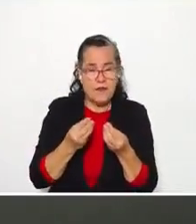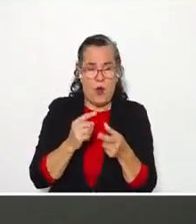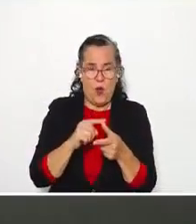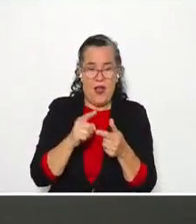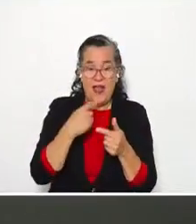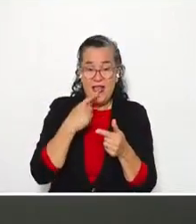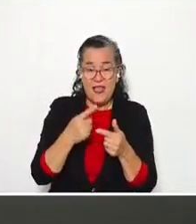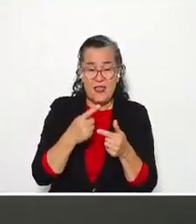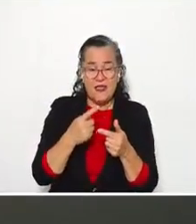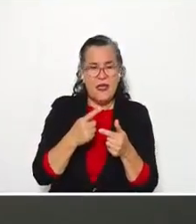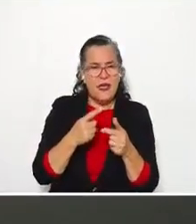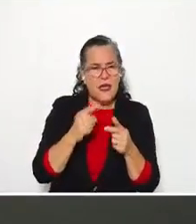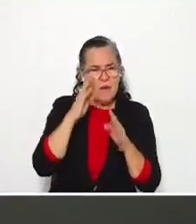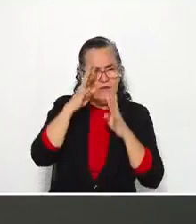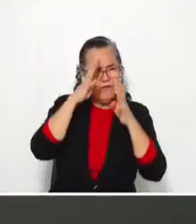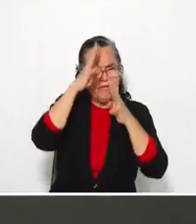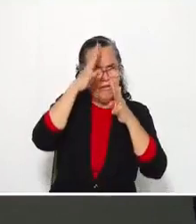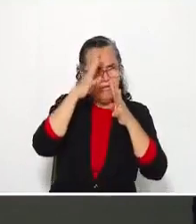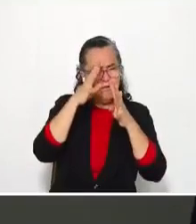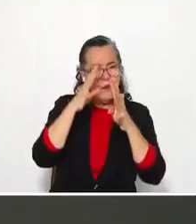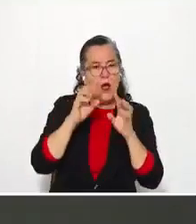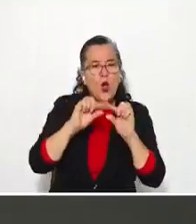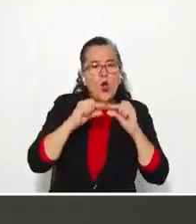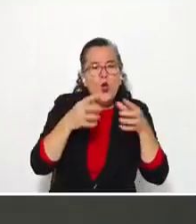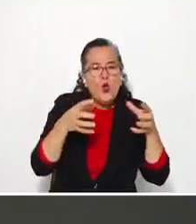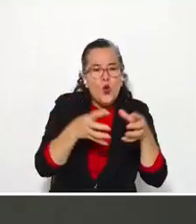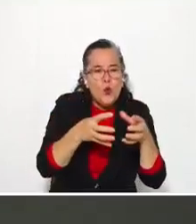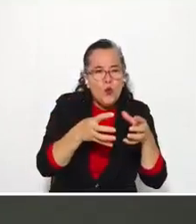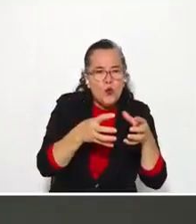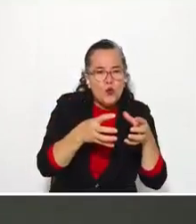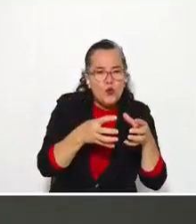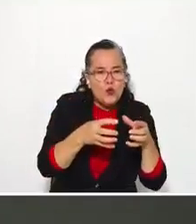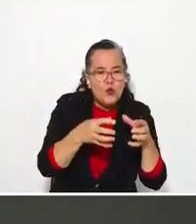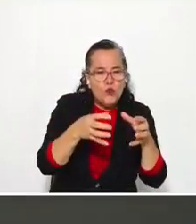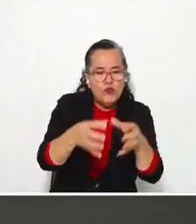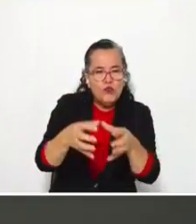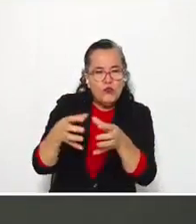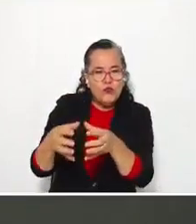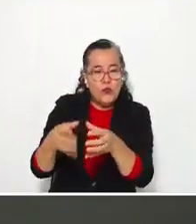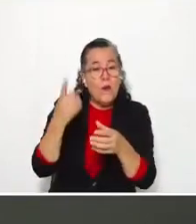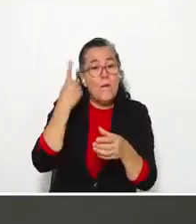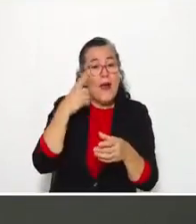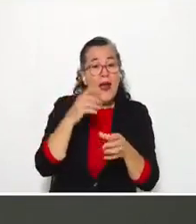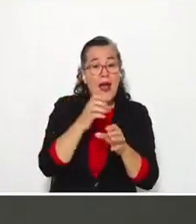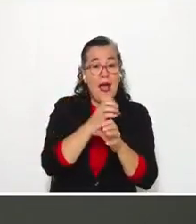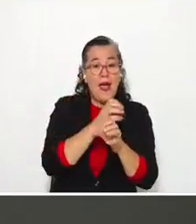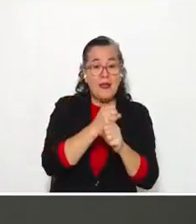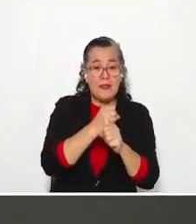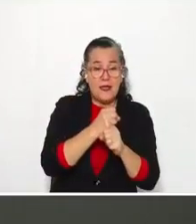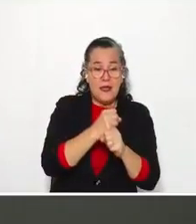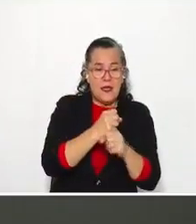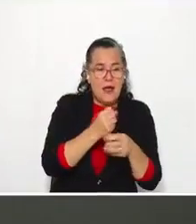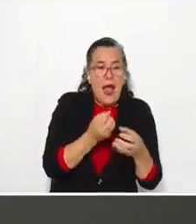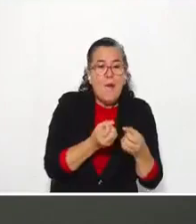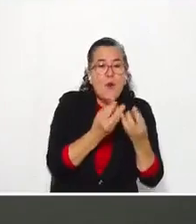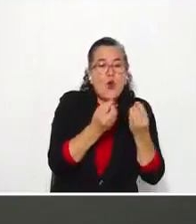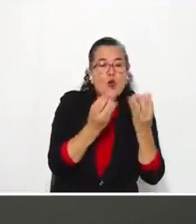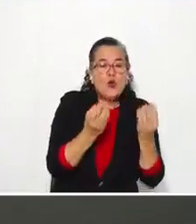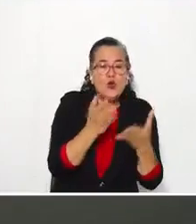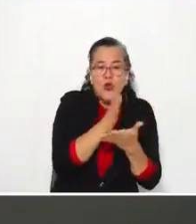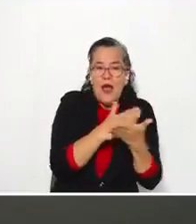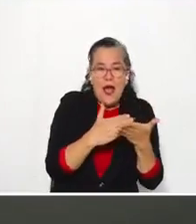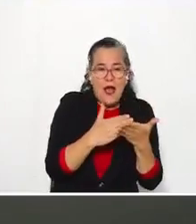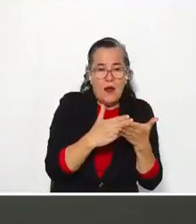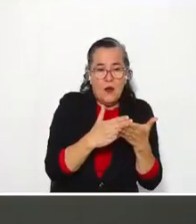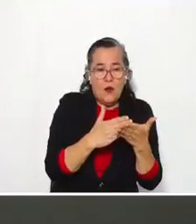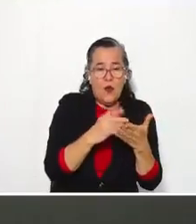la ganancia neta, un tercio va para la universidad de la ganancia, 2/3 va para